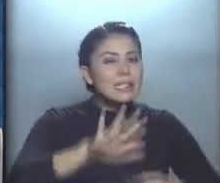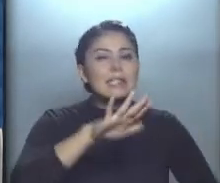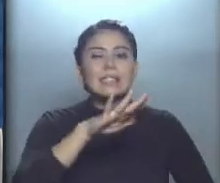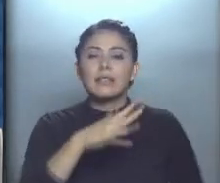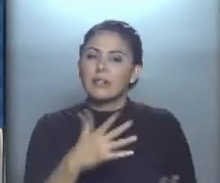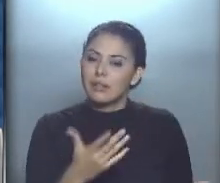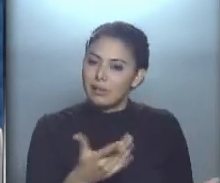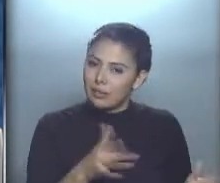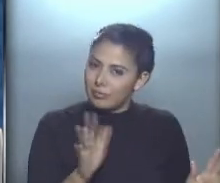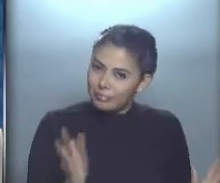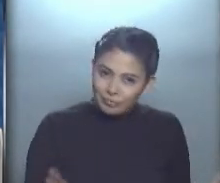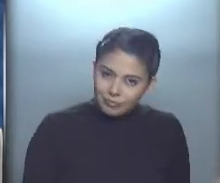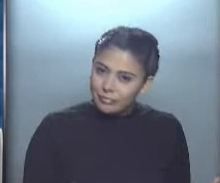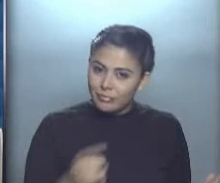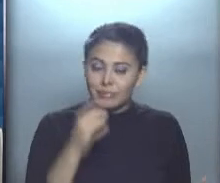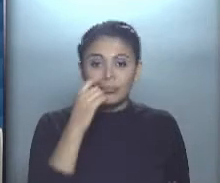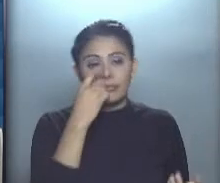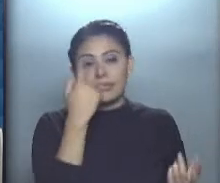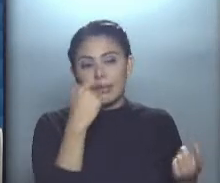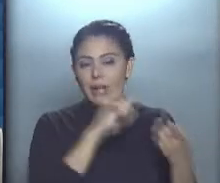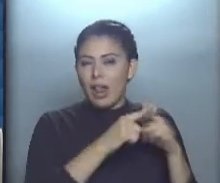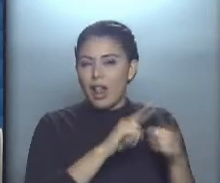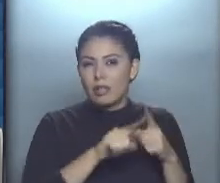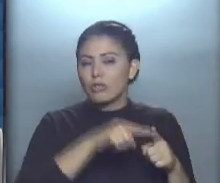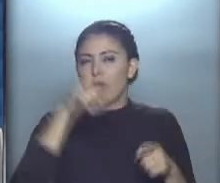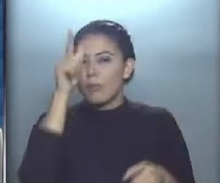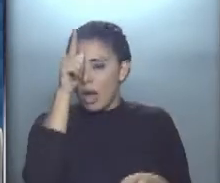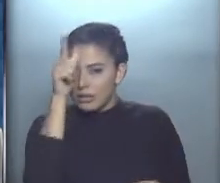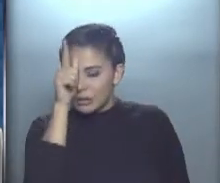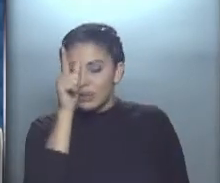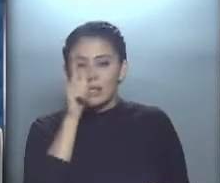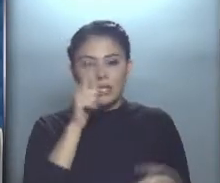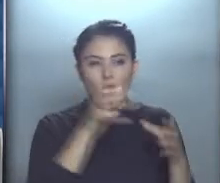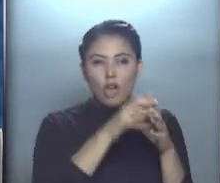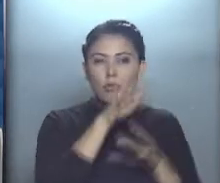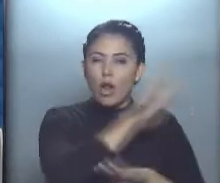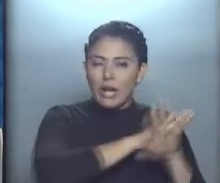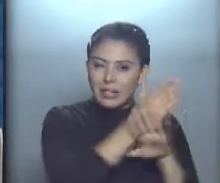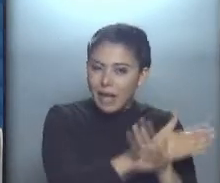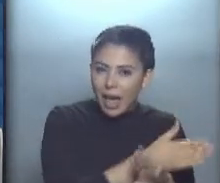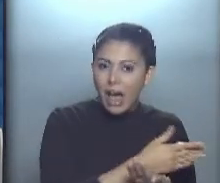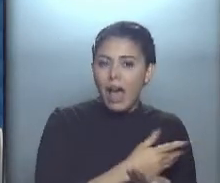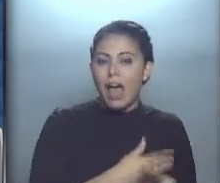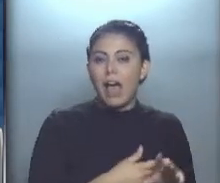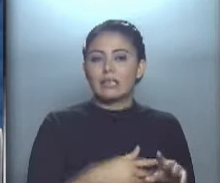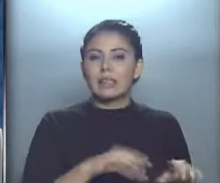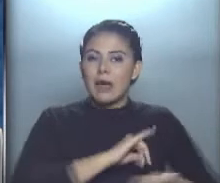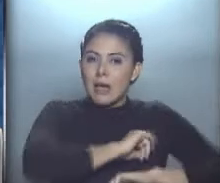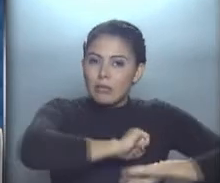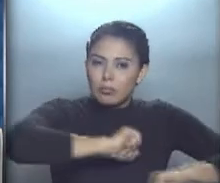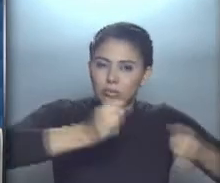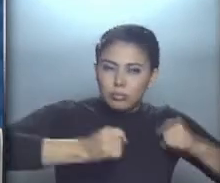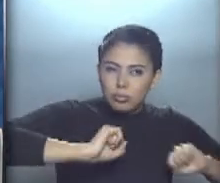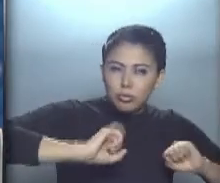oficialidad tuvo connivencia con los subalternos, grupos de saqueos organizados, generación de clima de intranquilidad